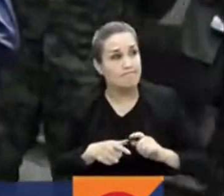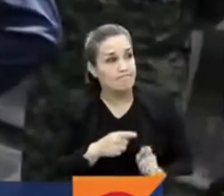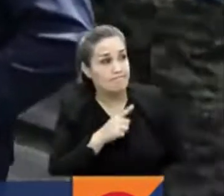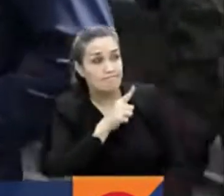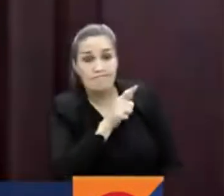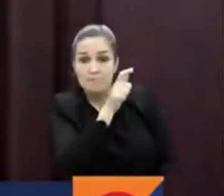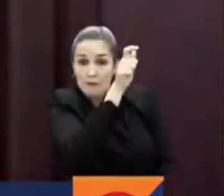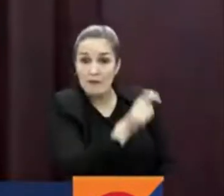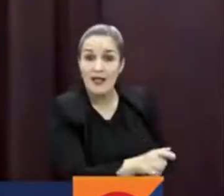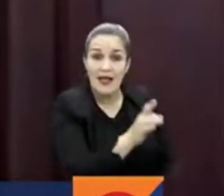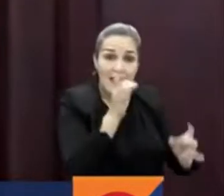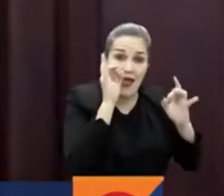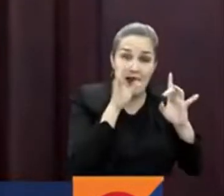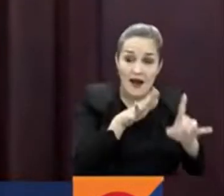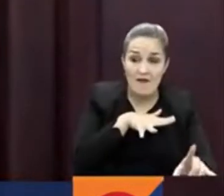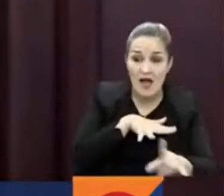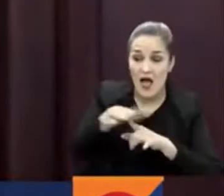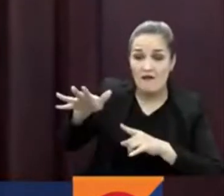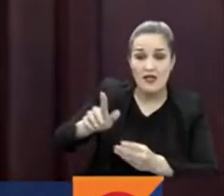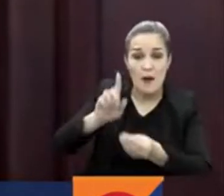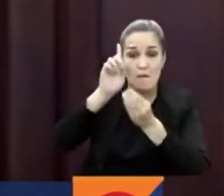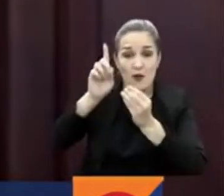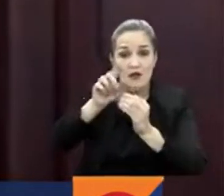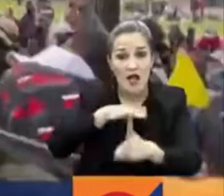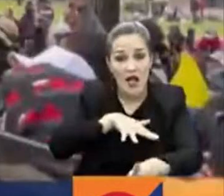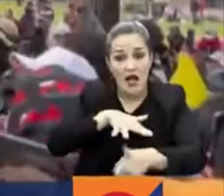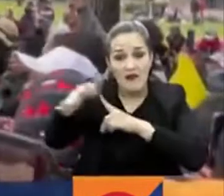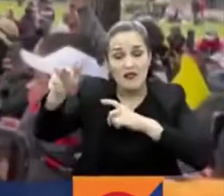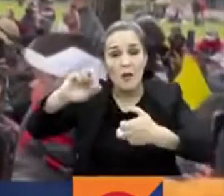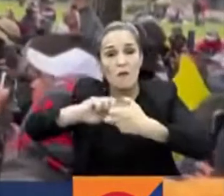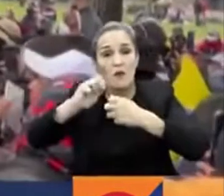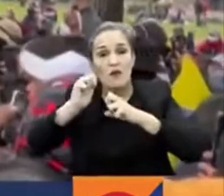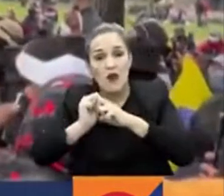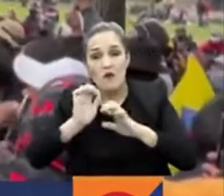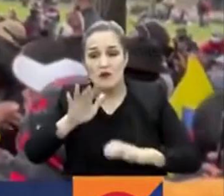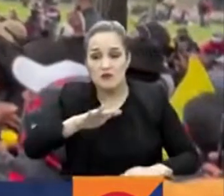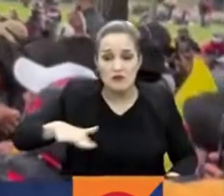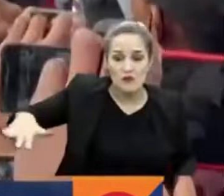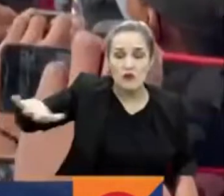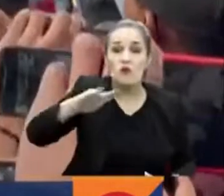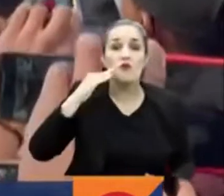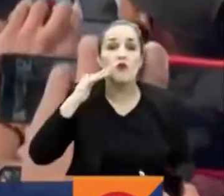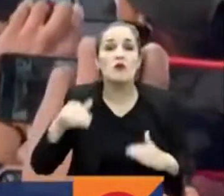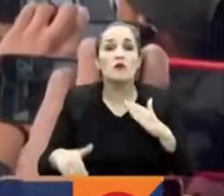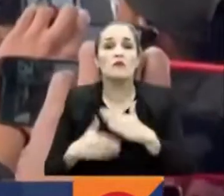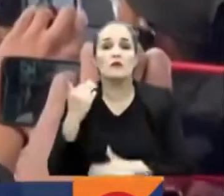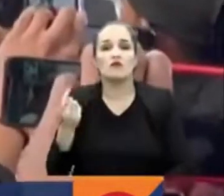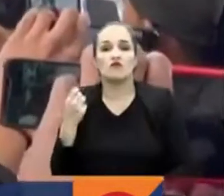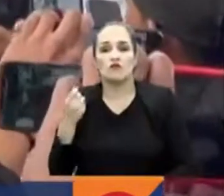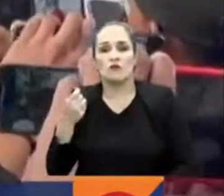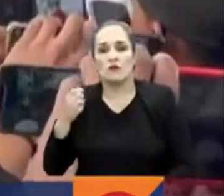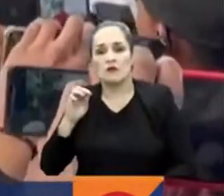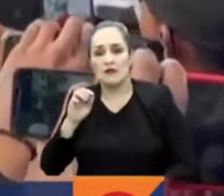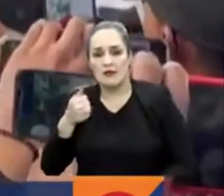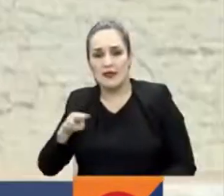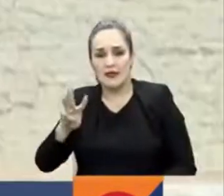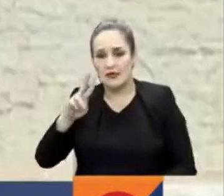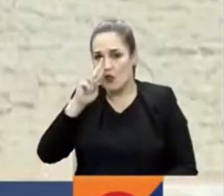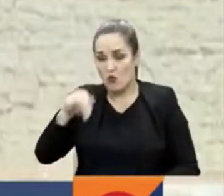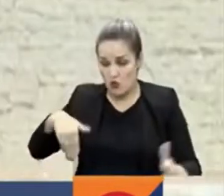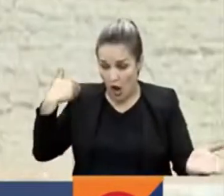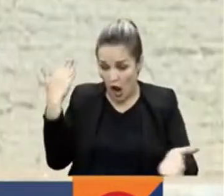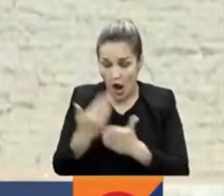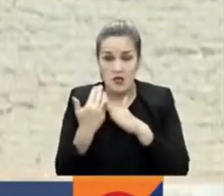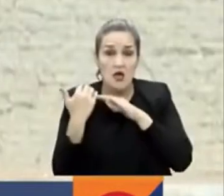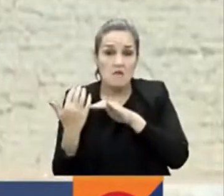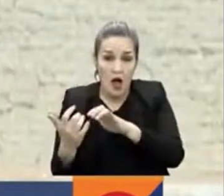grave crisis política y la conmoción interna que el país se sacude desde el 13 de junio. El presidente Lasso ordenó anoche poner